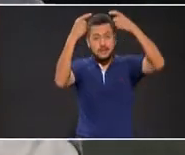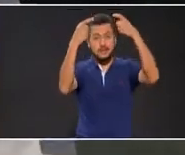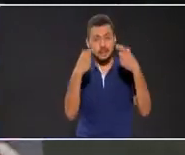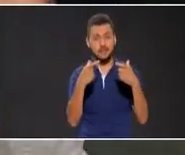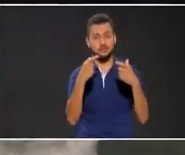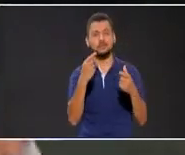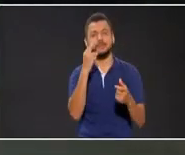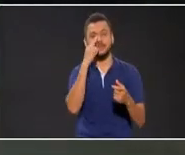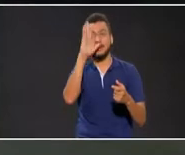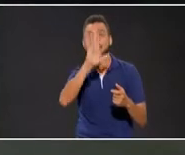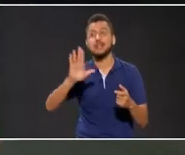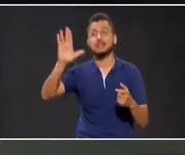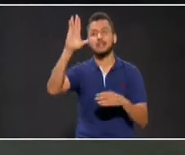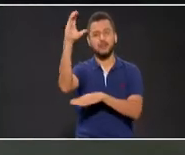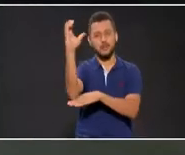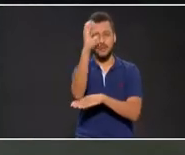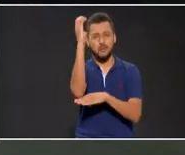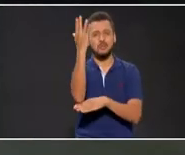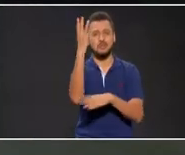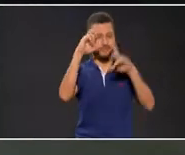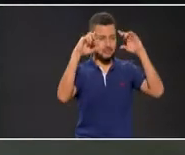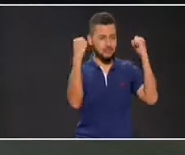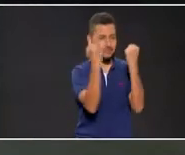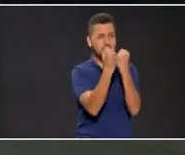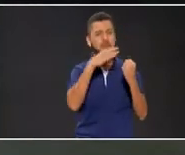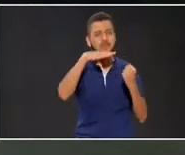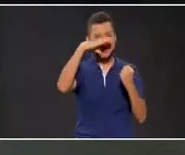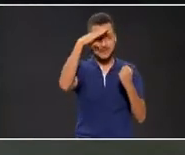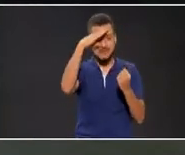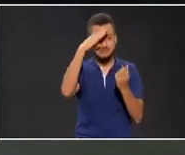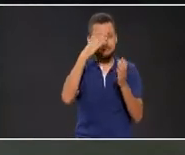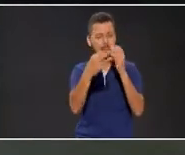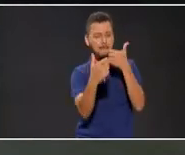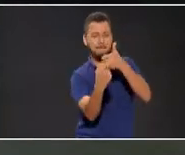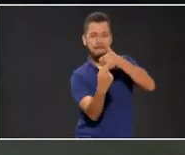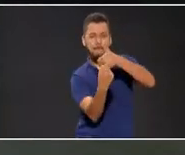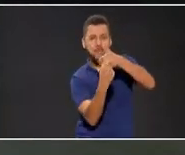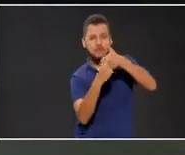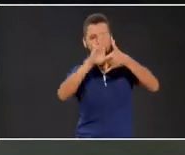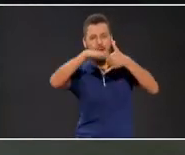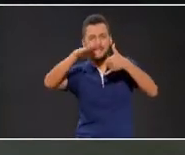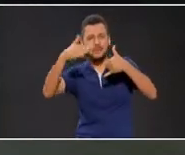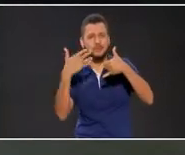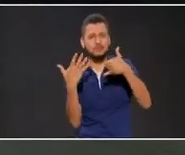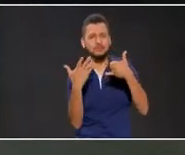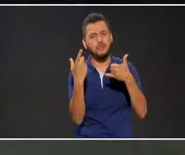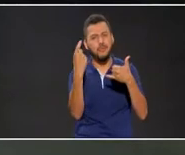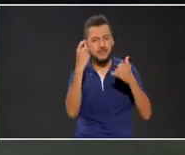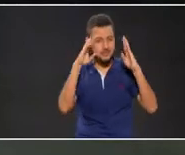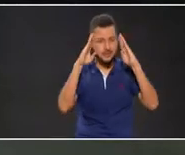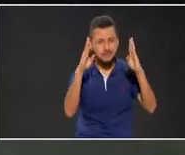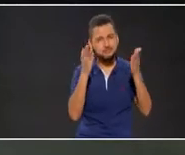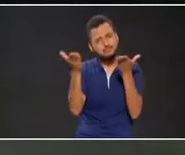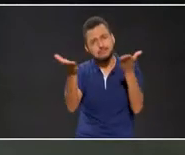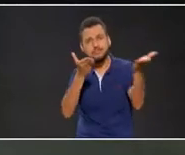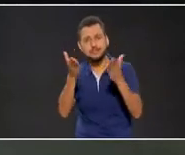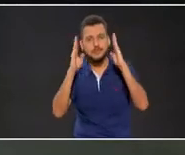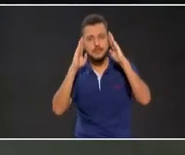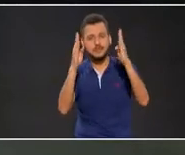nacional del gobierno municipal departamental poca educación de la gente